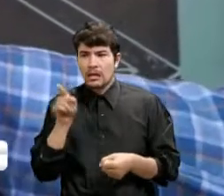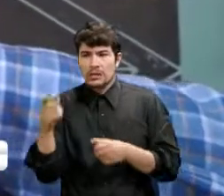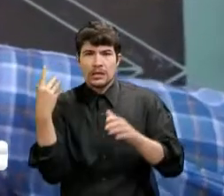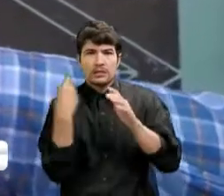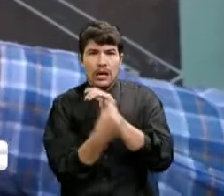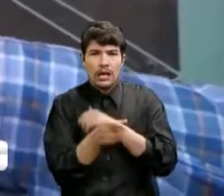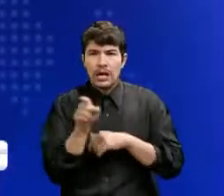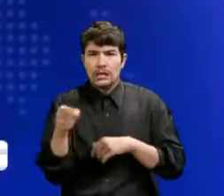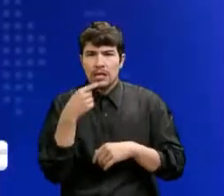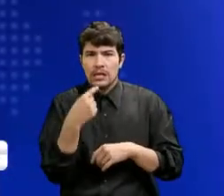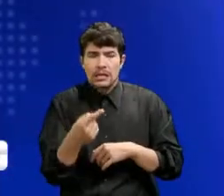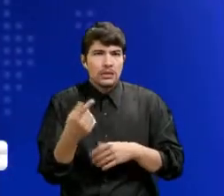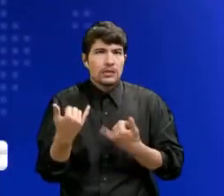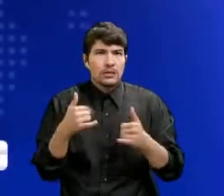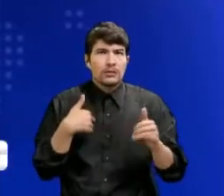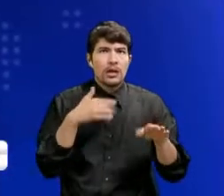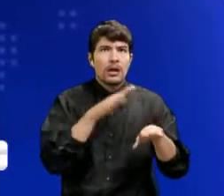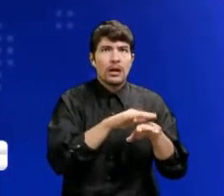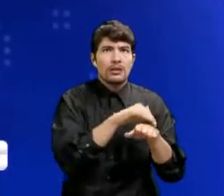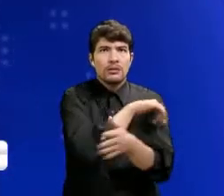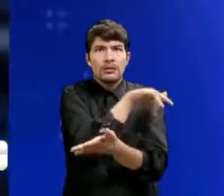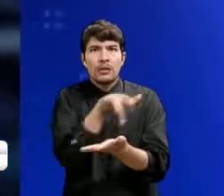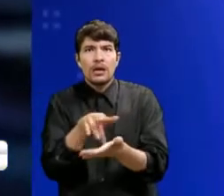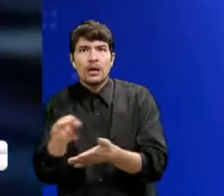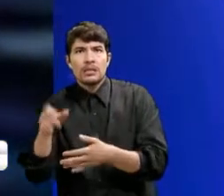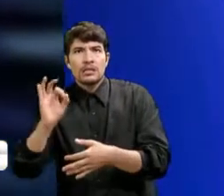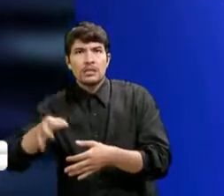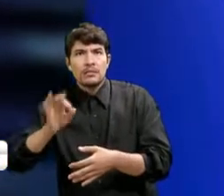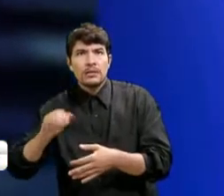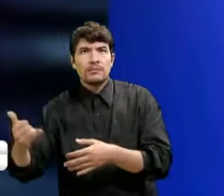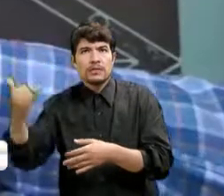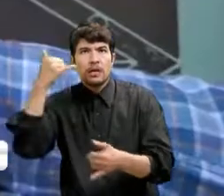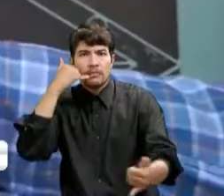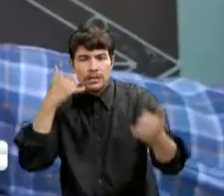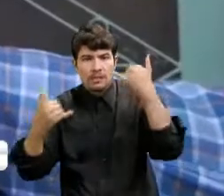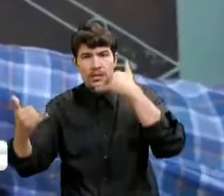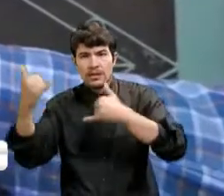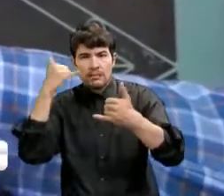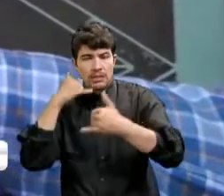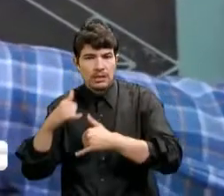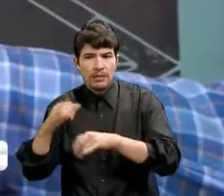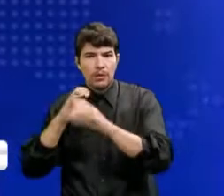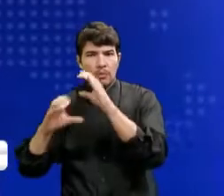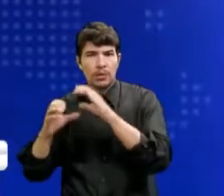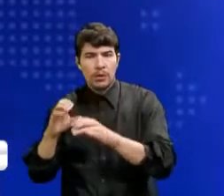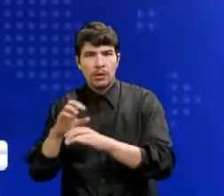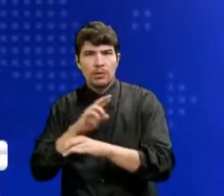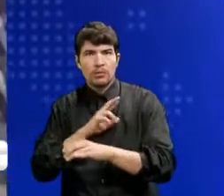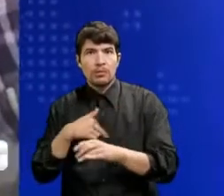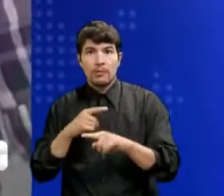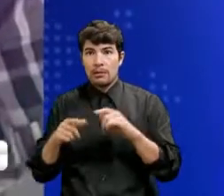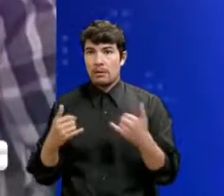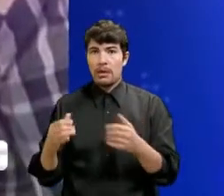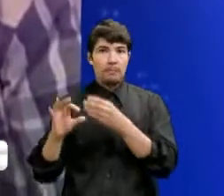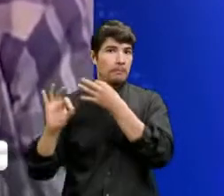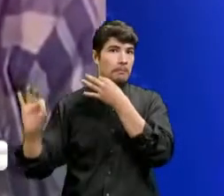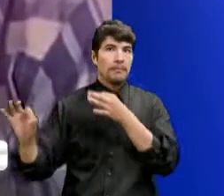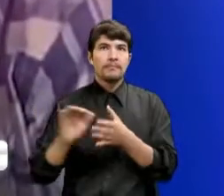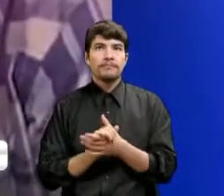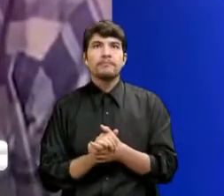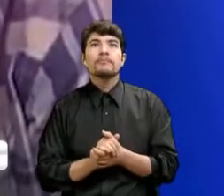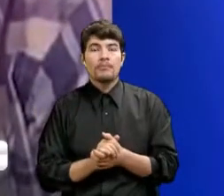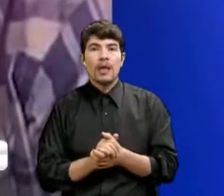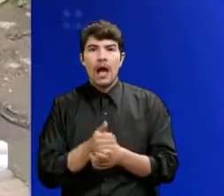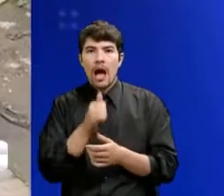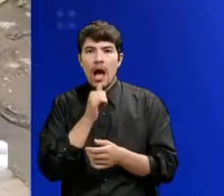y ella nos decía hoy para tal lado llegó tal día y ella nos estaba hablando me está llamando y es las dos familias de ocaña y de aguachica